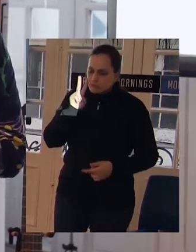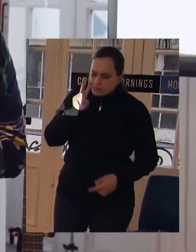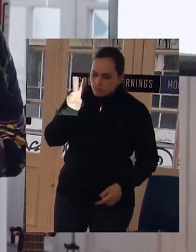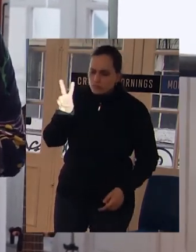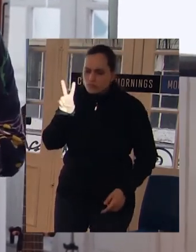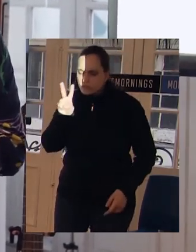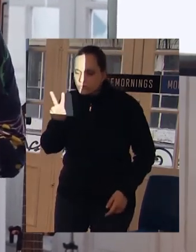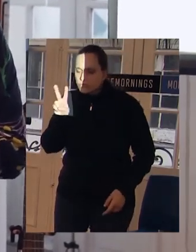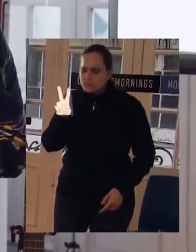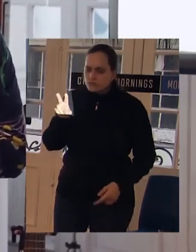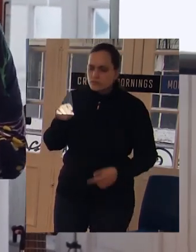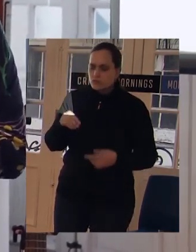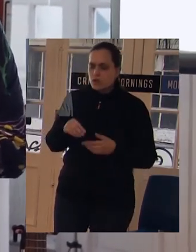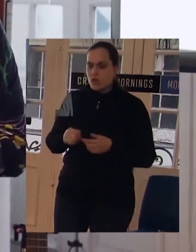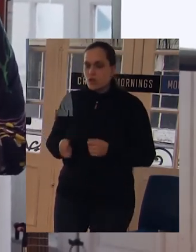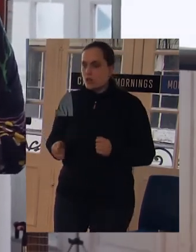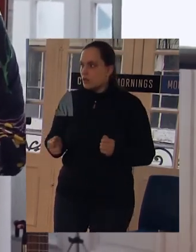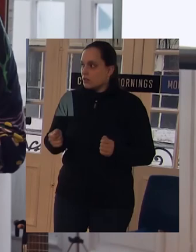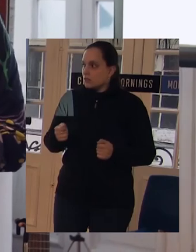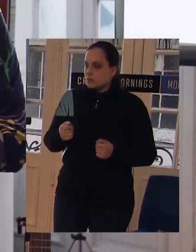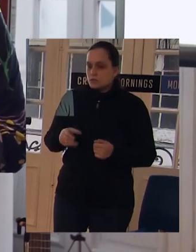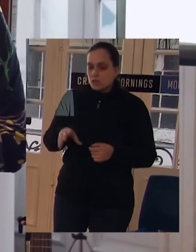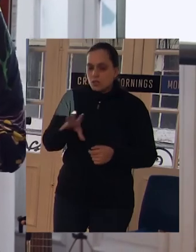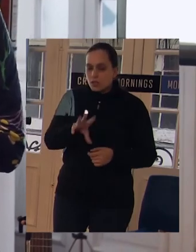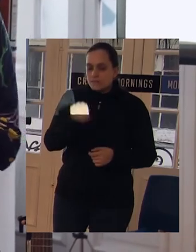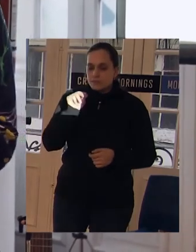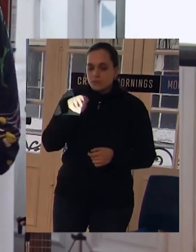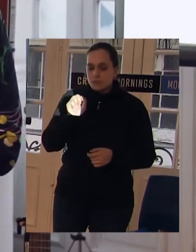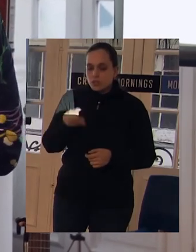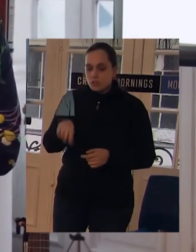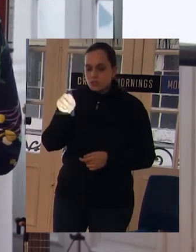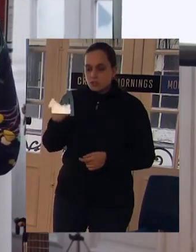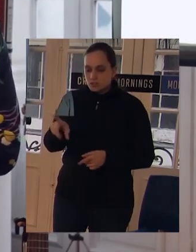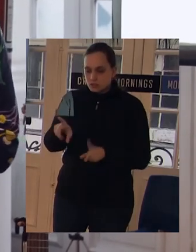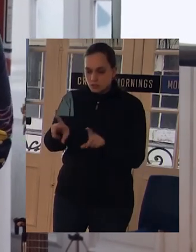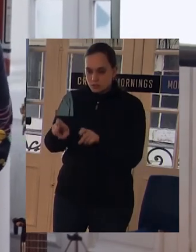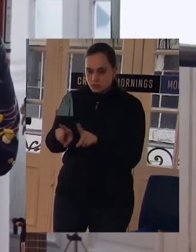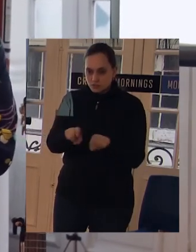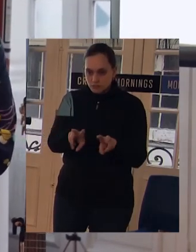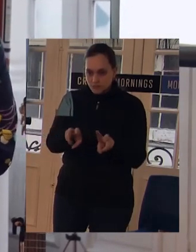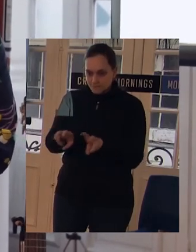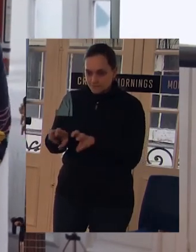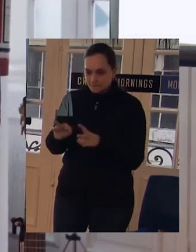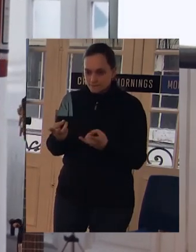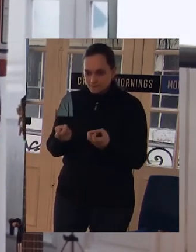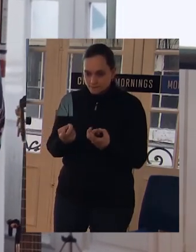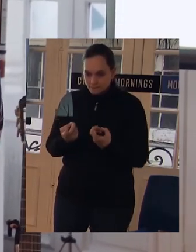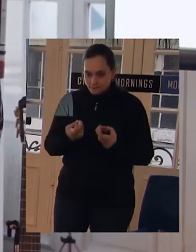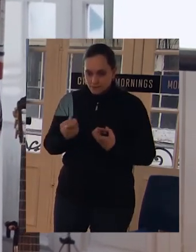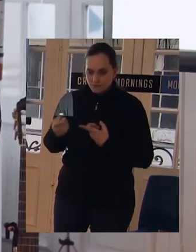poder tomar de cada momento herramientas que me nutran como creadora,